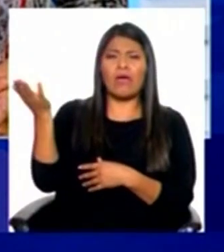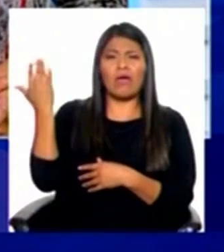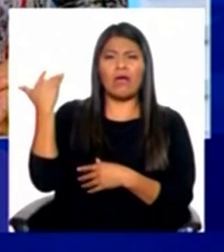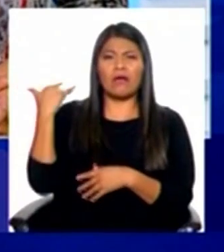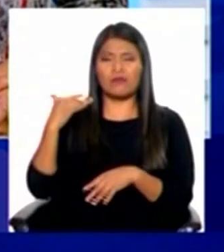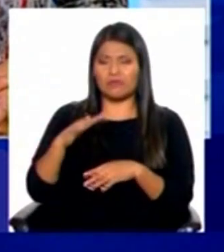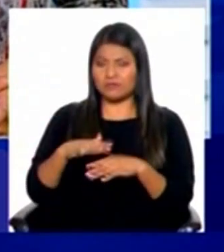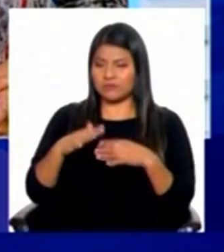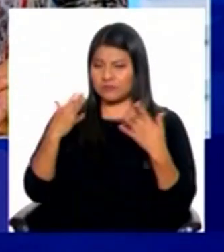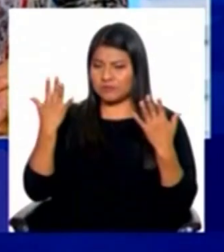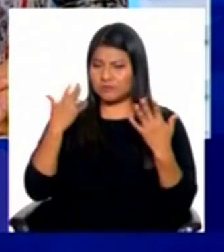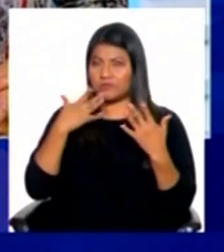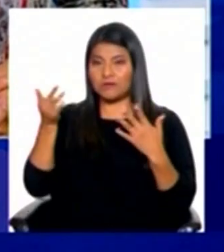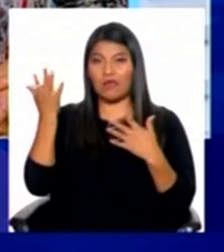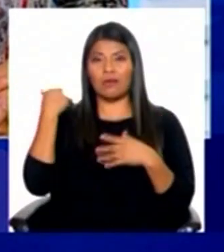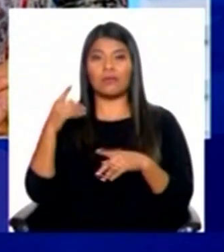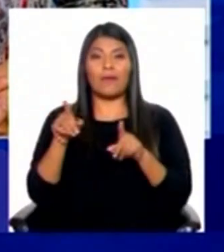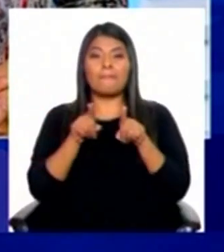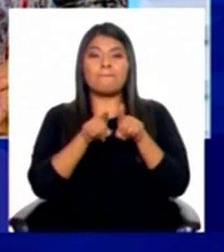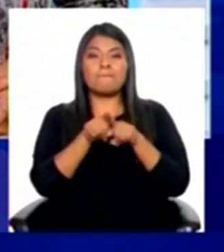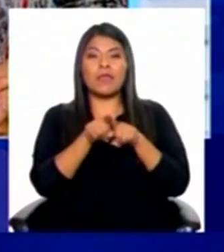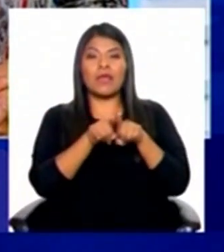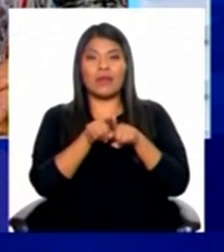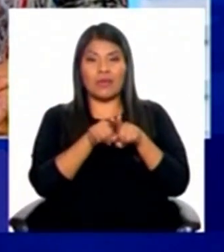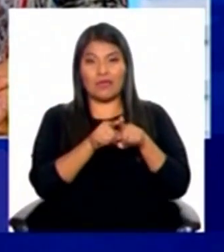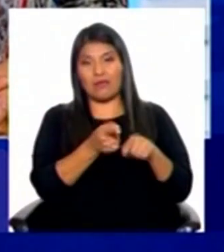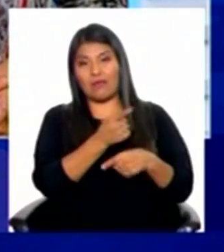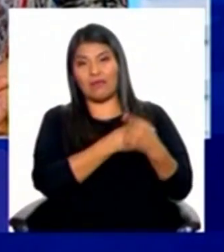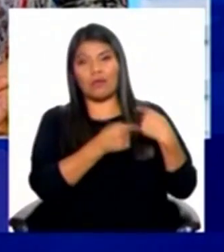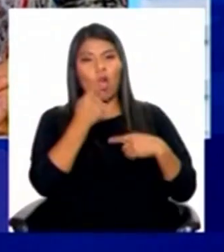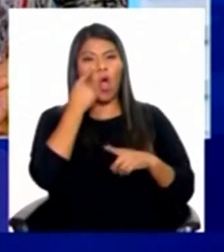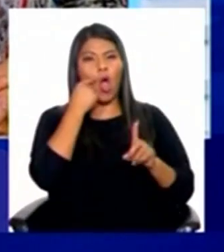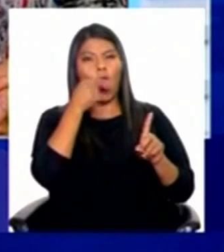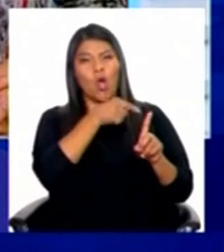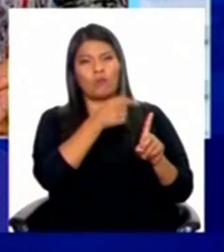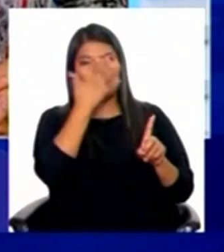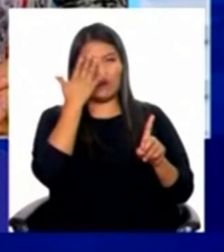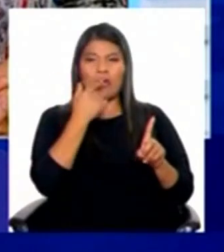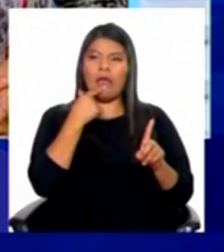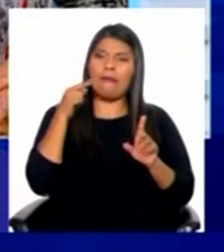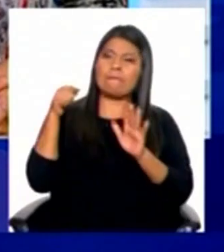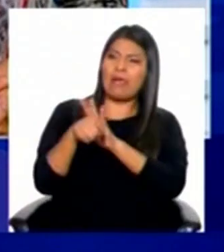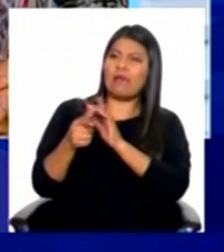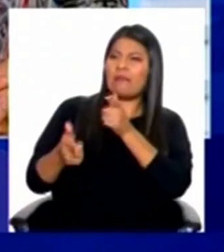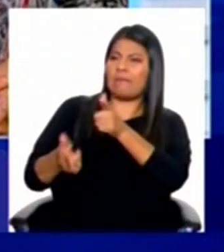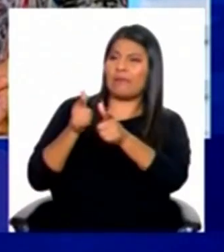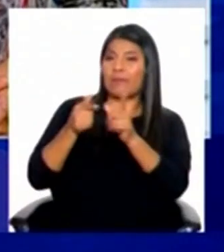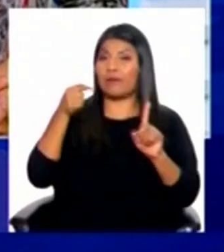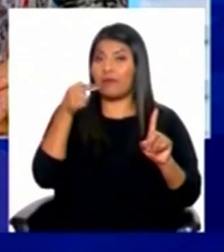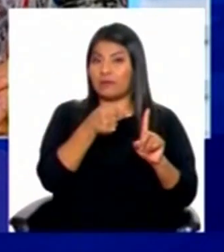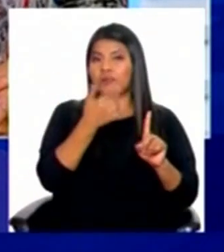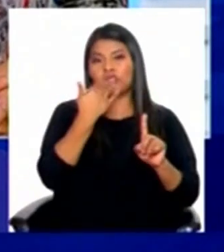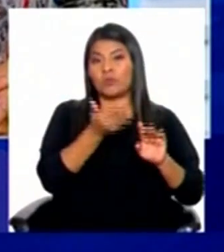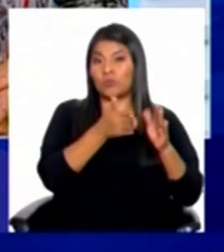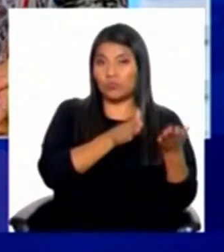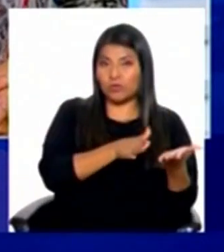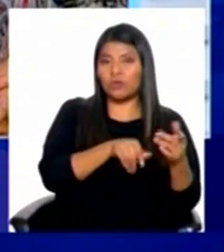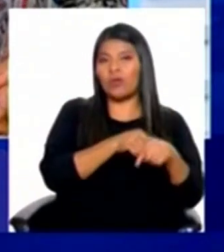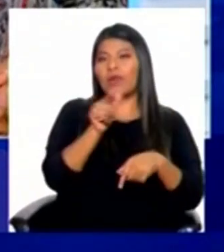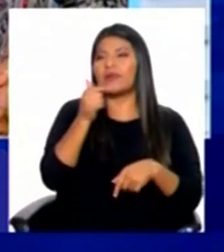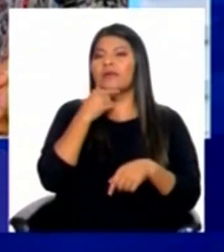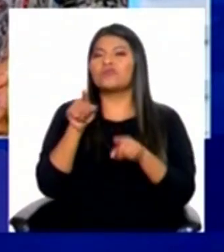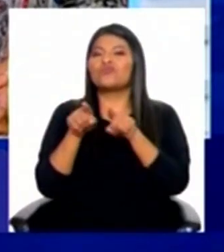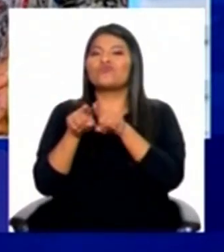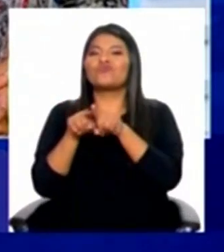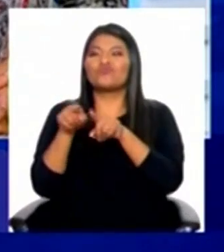de extinto malvado Cris, ¿no? Vinculado al crimen organizado. Lamentablemente, allí